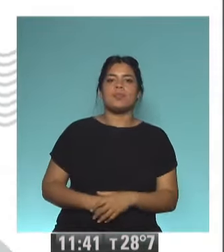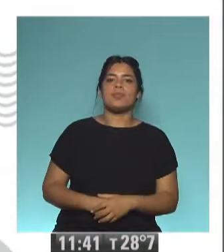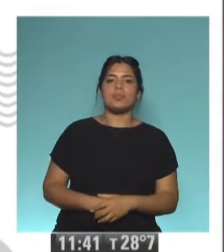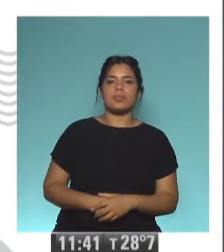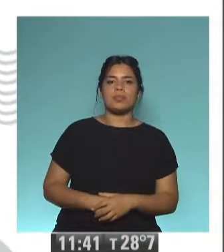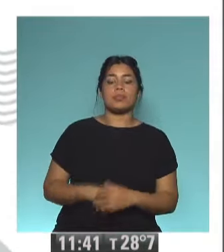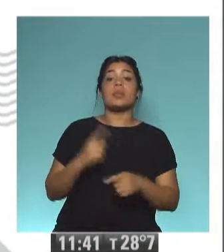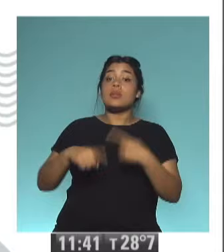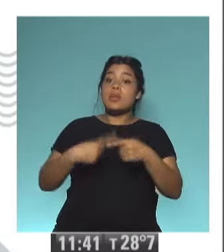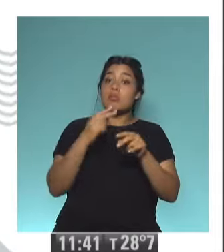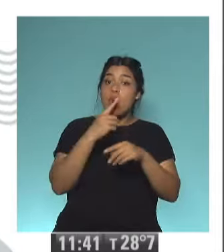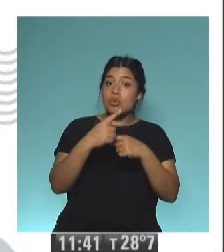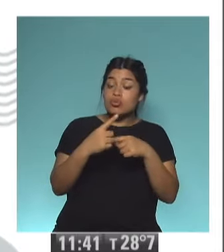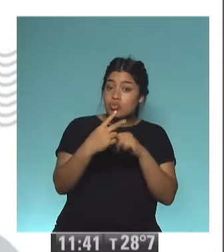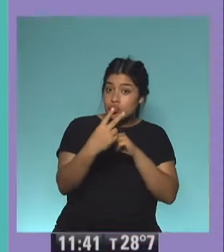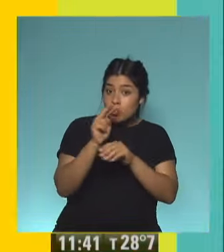Nos seguimos cuidando.